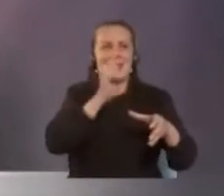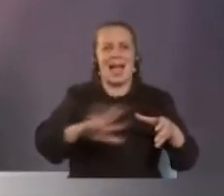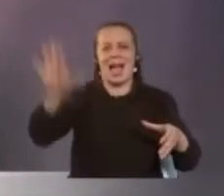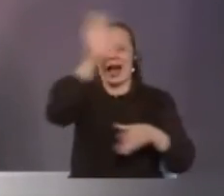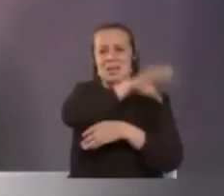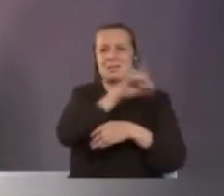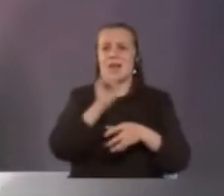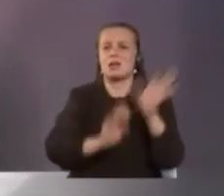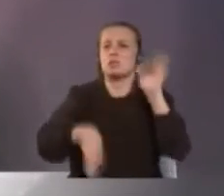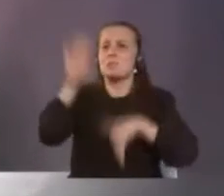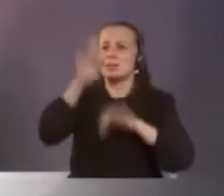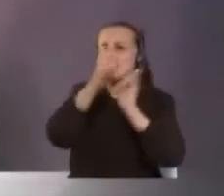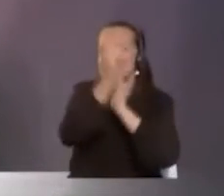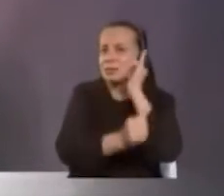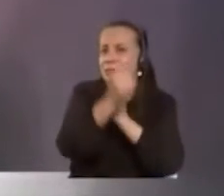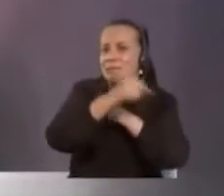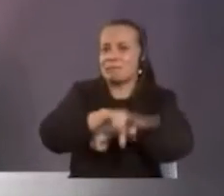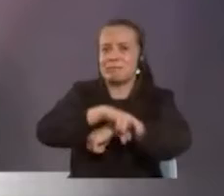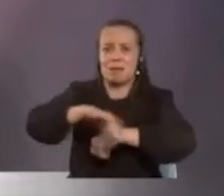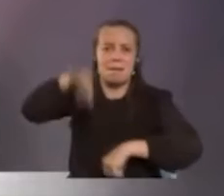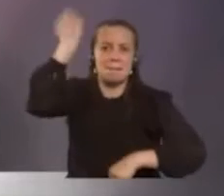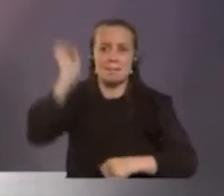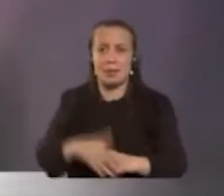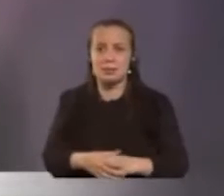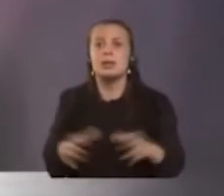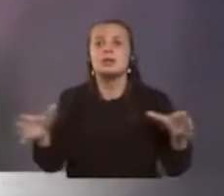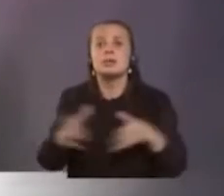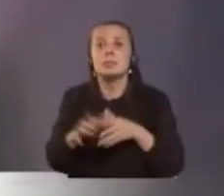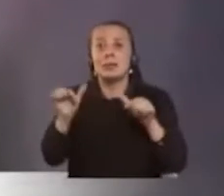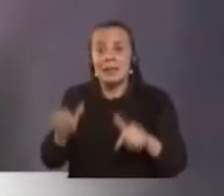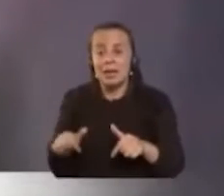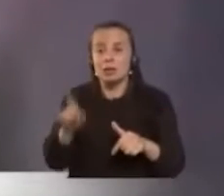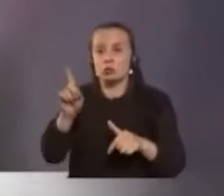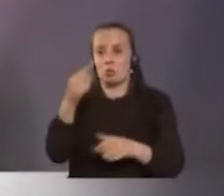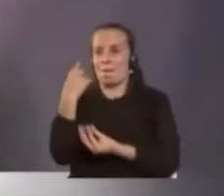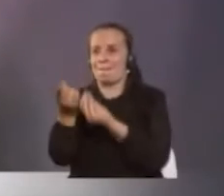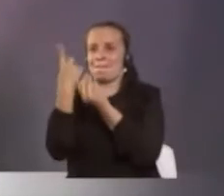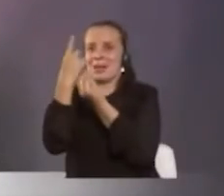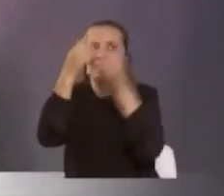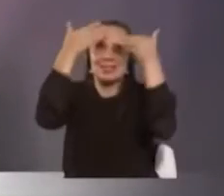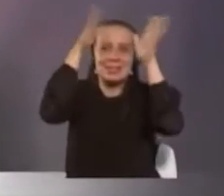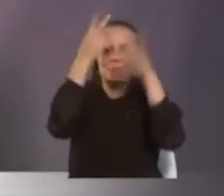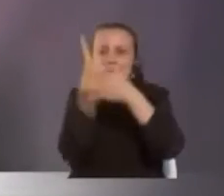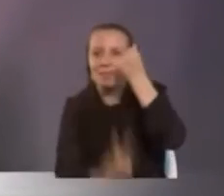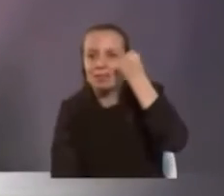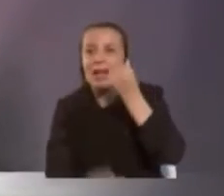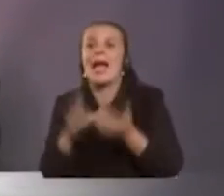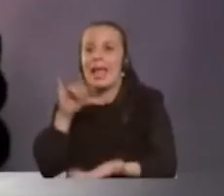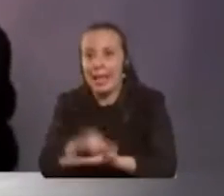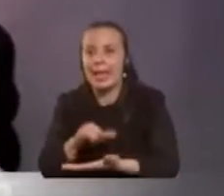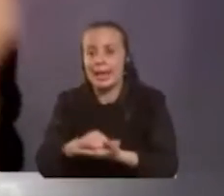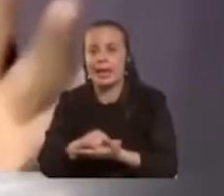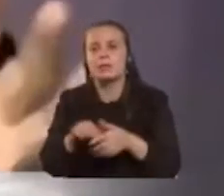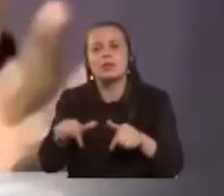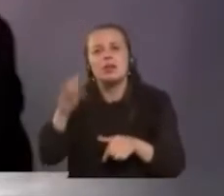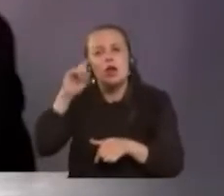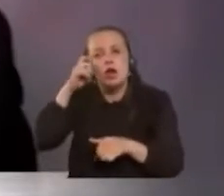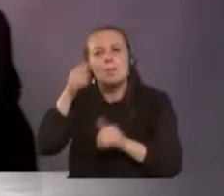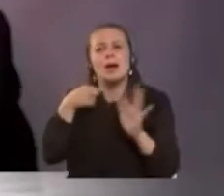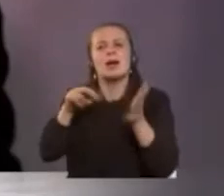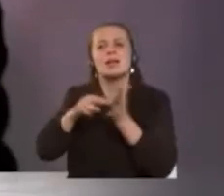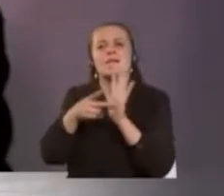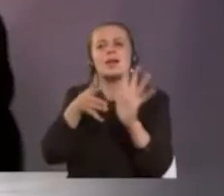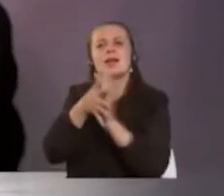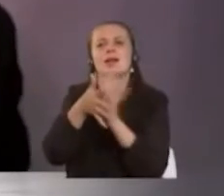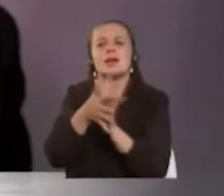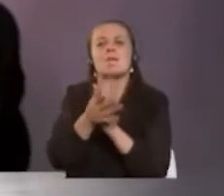en lo económico, y porque es el gobierno de la partidocracia. De la partidocracia que se expresa en